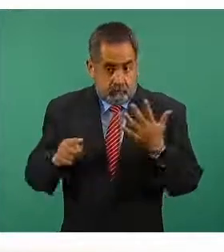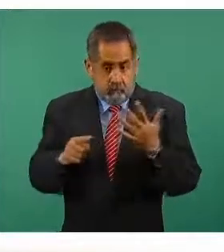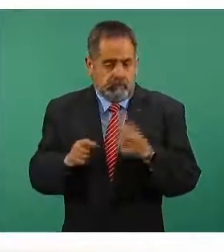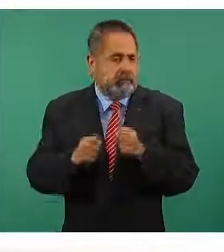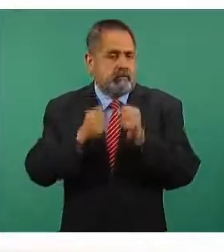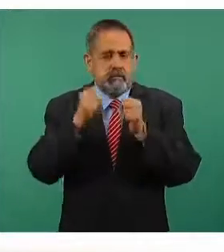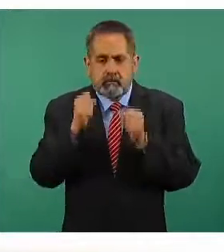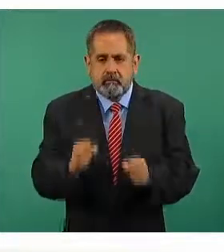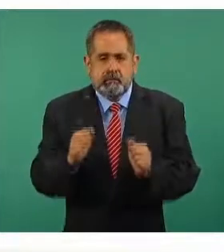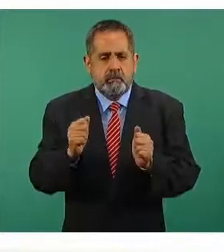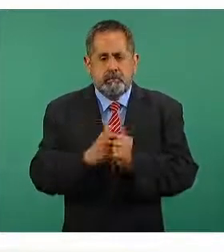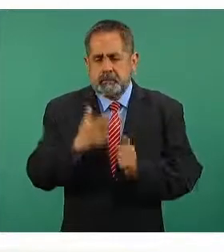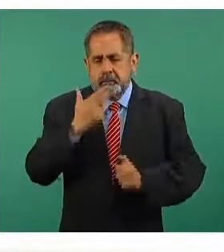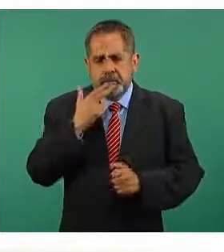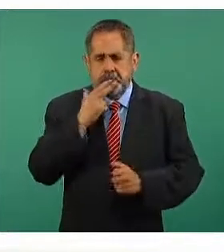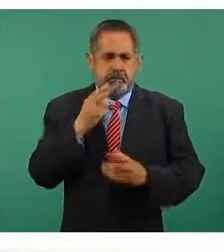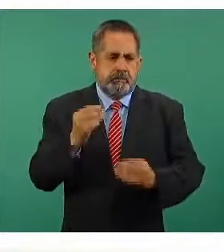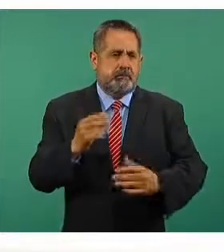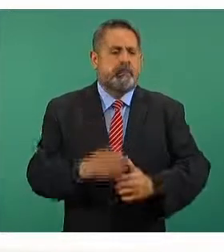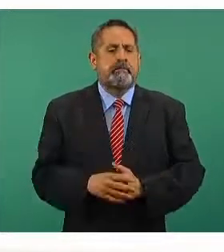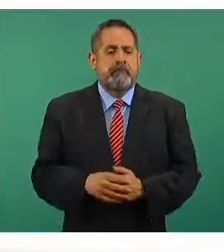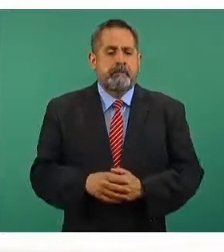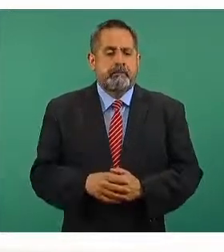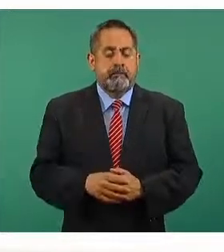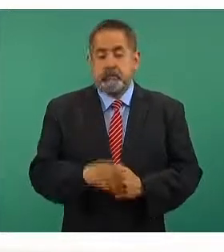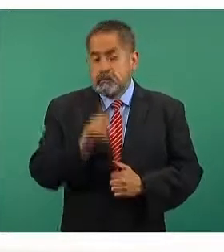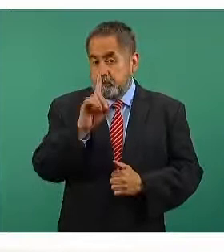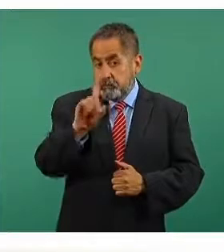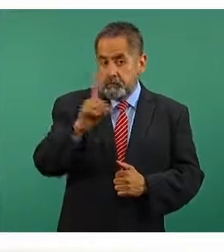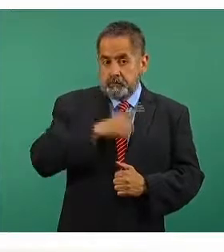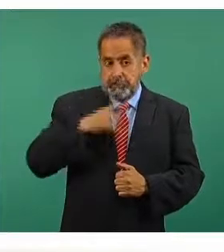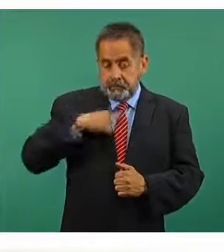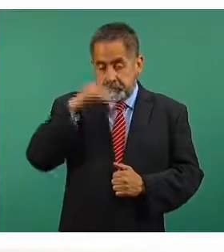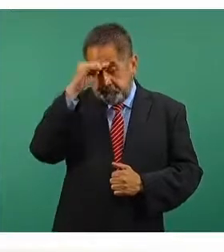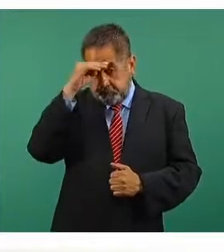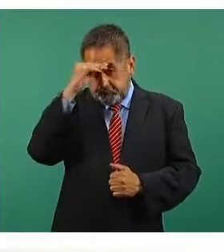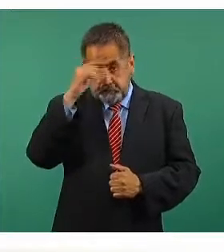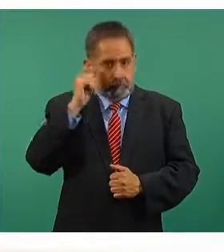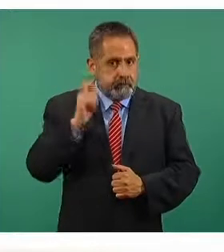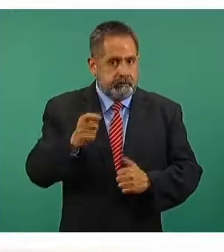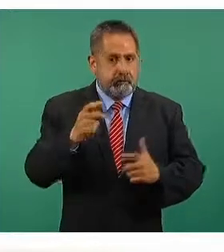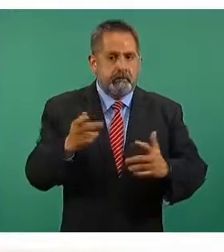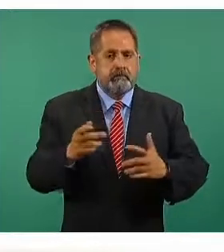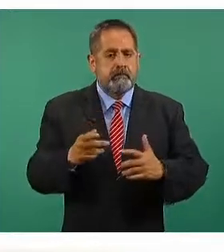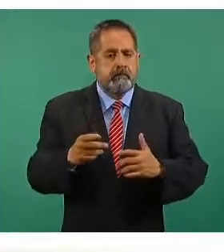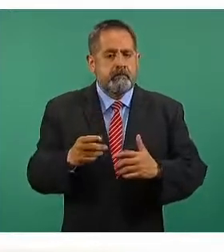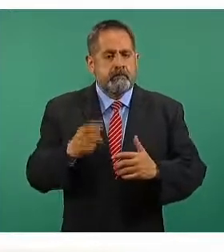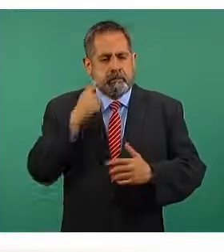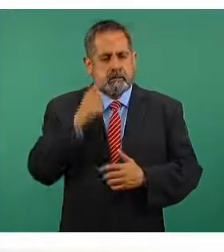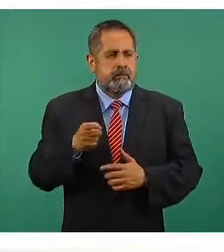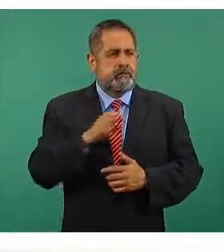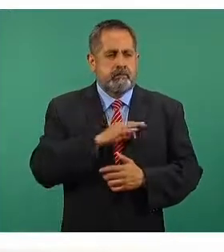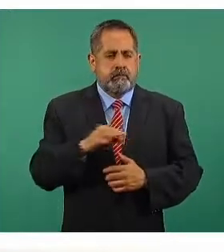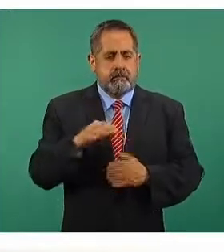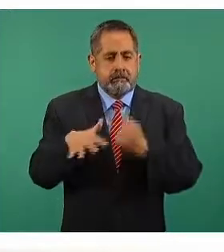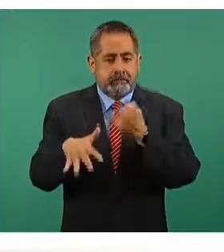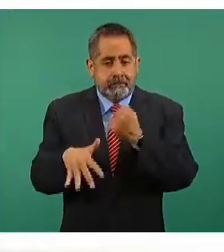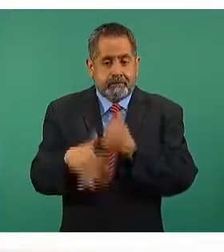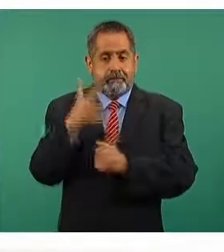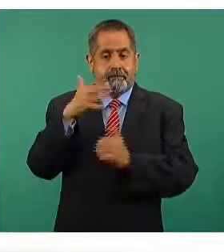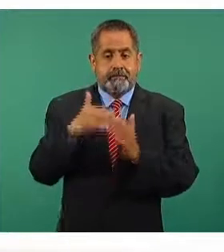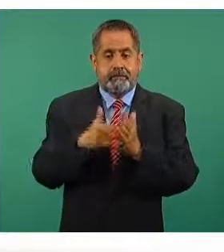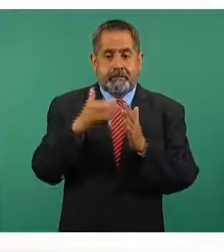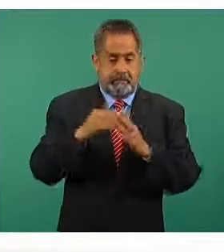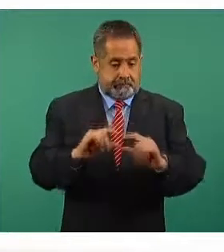eficaces. Y un aspecto que es muy importante tener presente es que de estos poco más de 15 millones